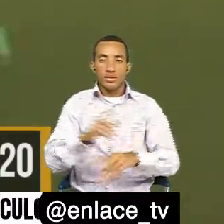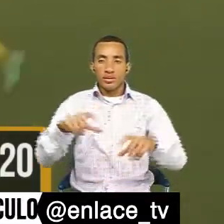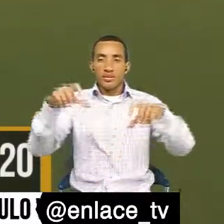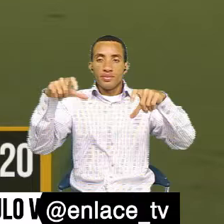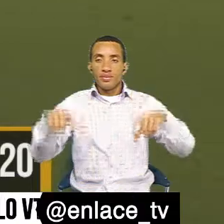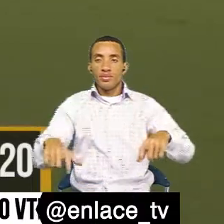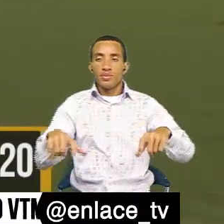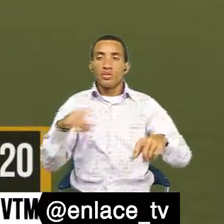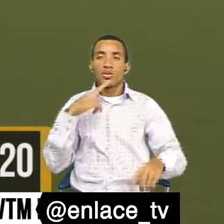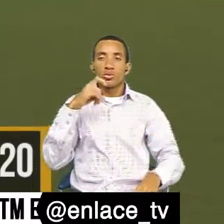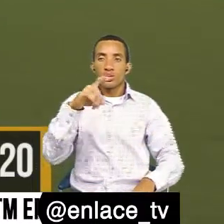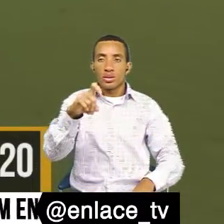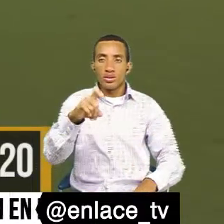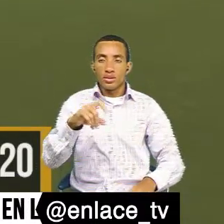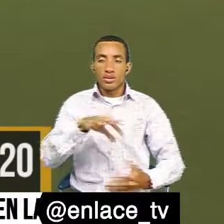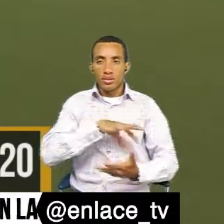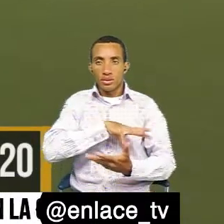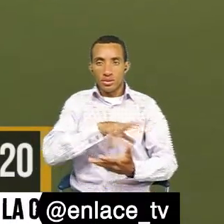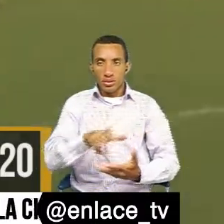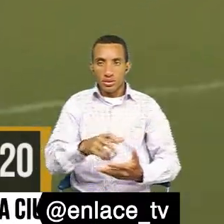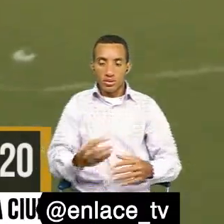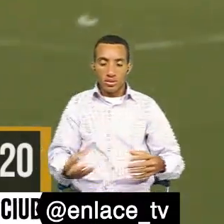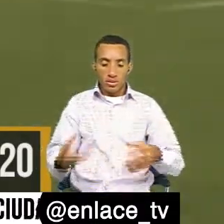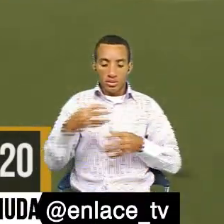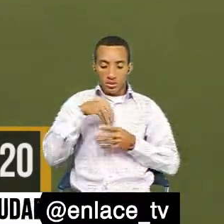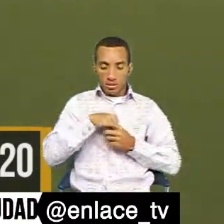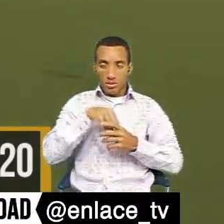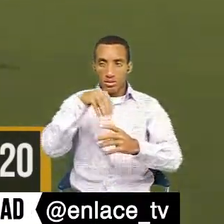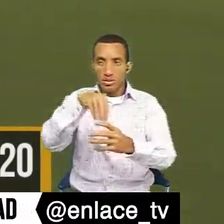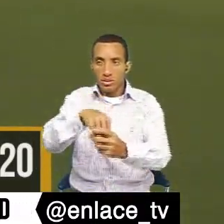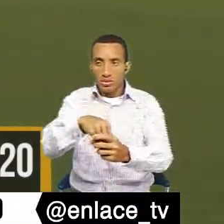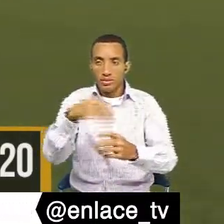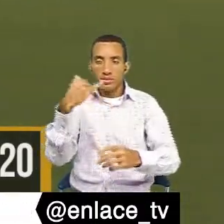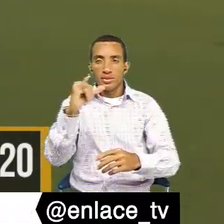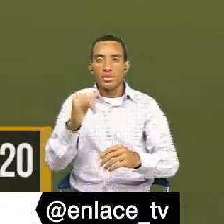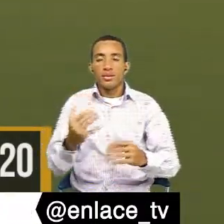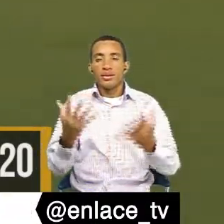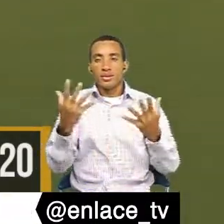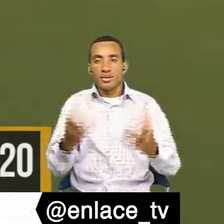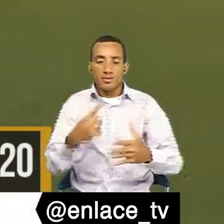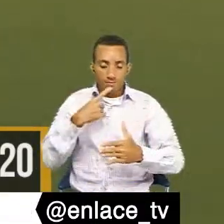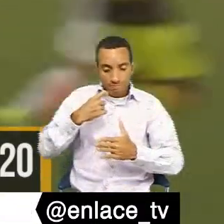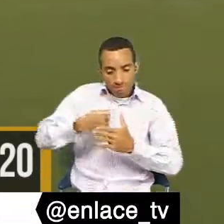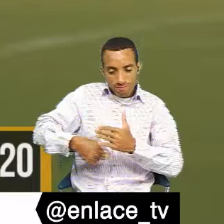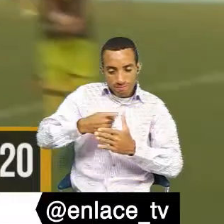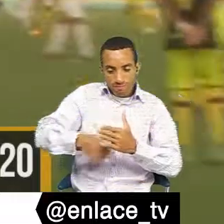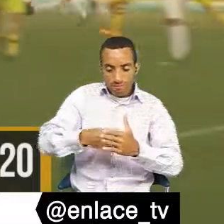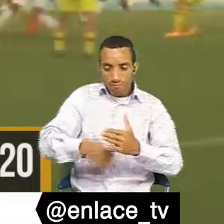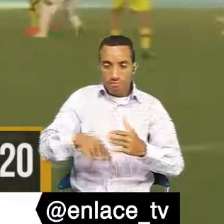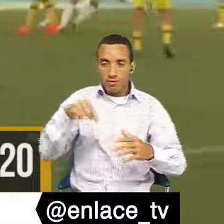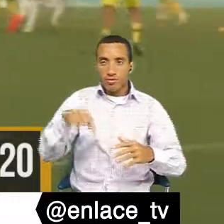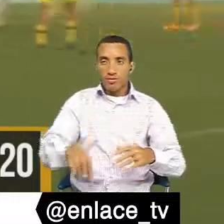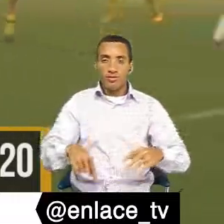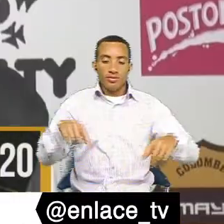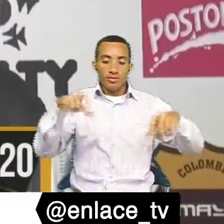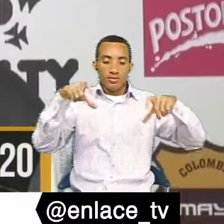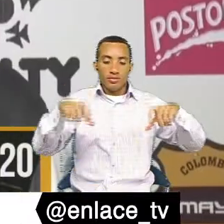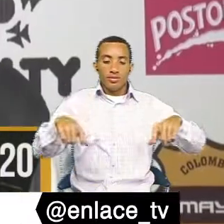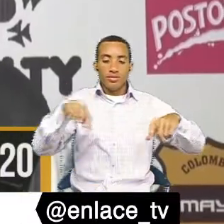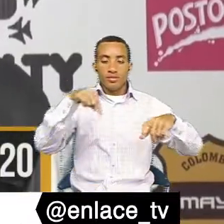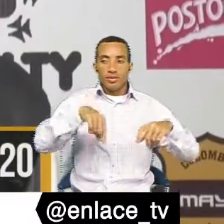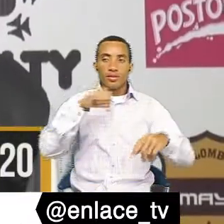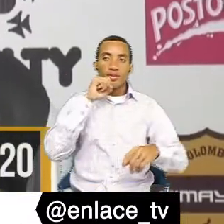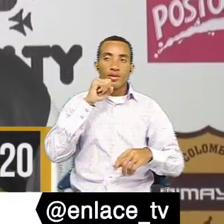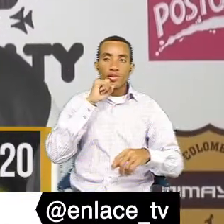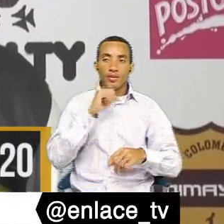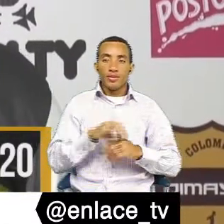contra el Real Santander en el partido de vuelta, donde esperan recompensar los errores cometidos en el terreno del Daniel Villazapata. Son muchas